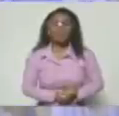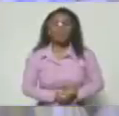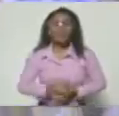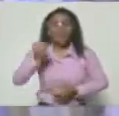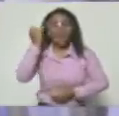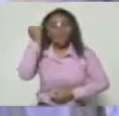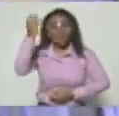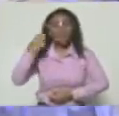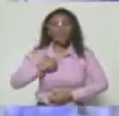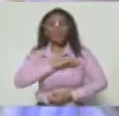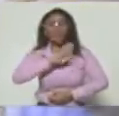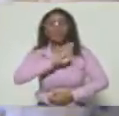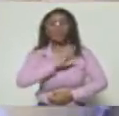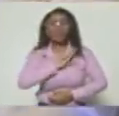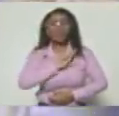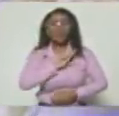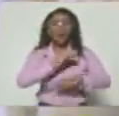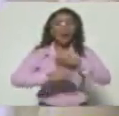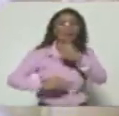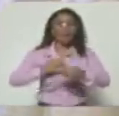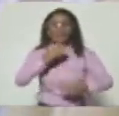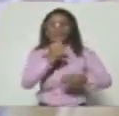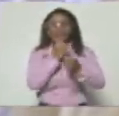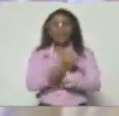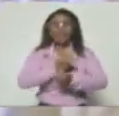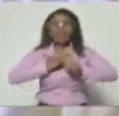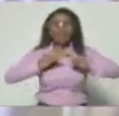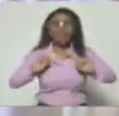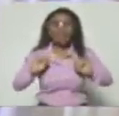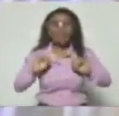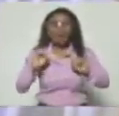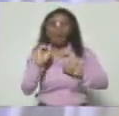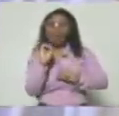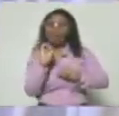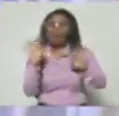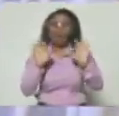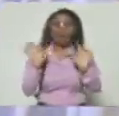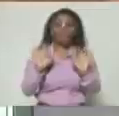idea insoslayable de independencia o nada,